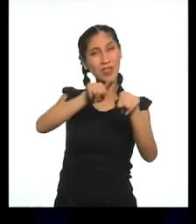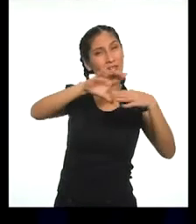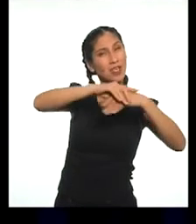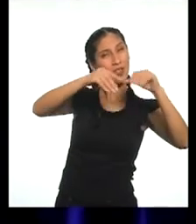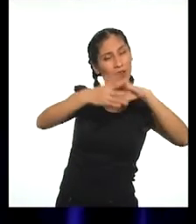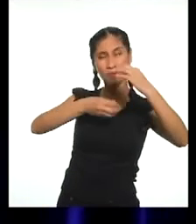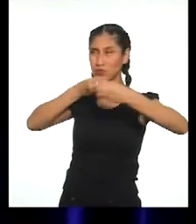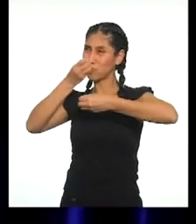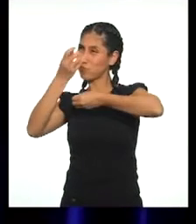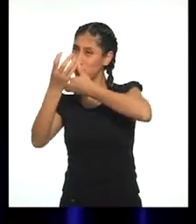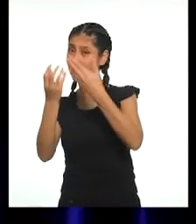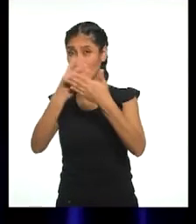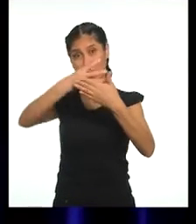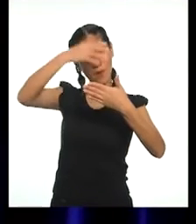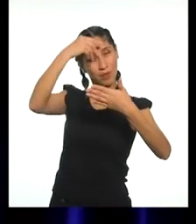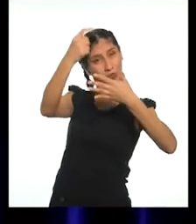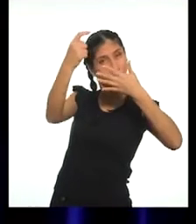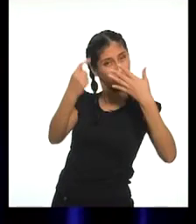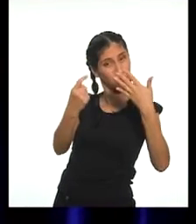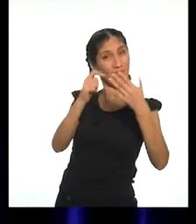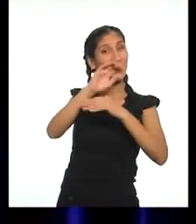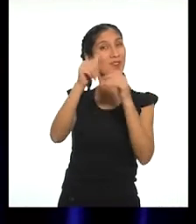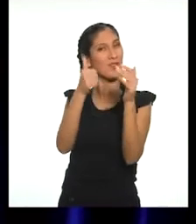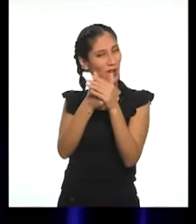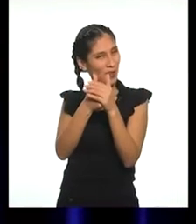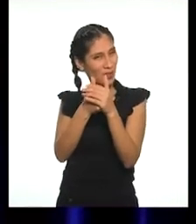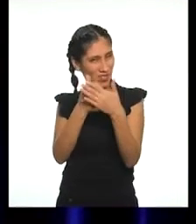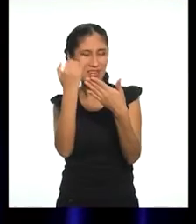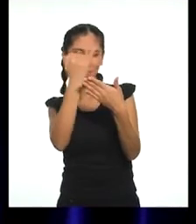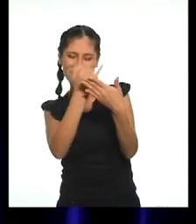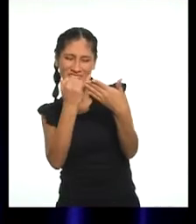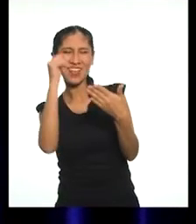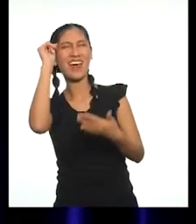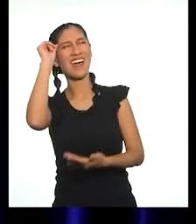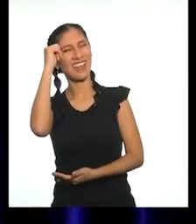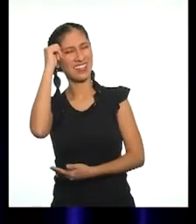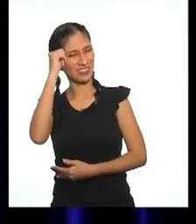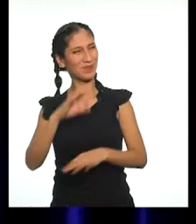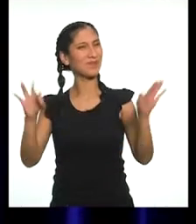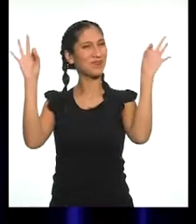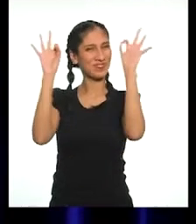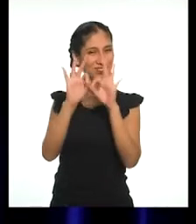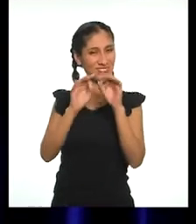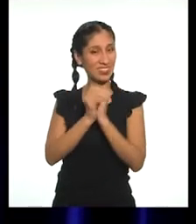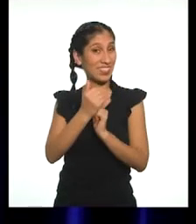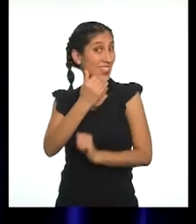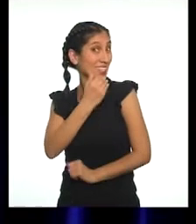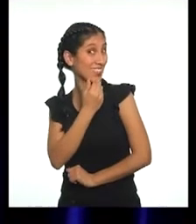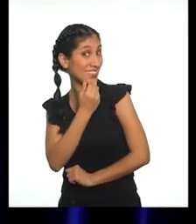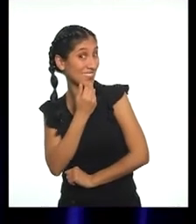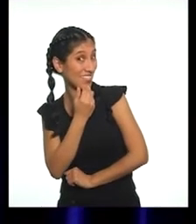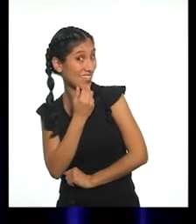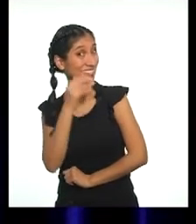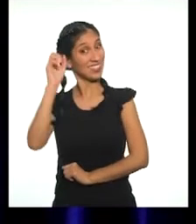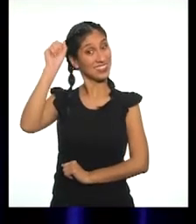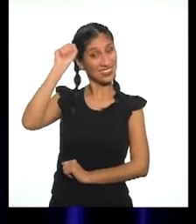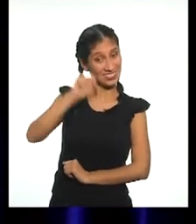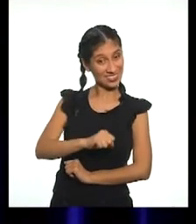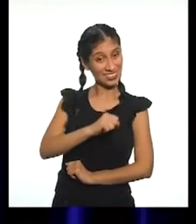cosas nuevas. En ese camino hemos tenido a una figura muy importante. ¿Quién será?